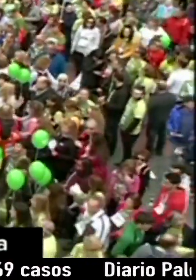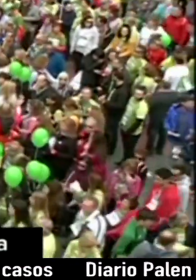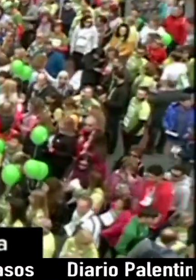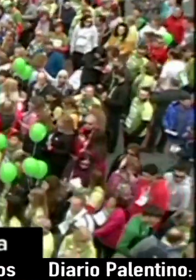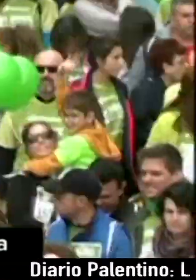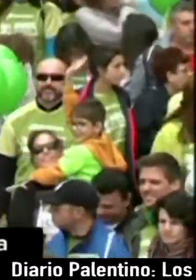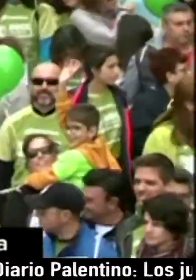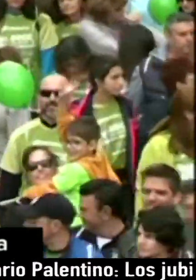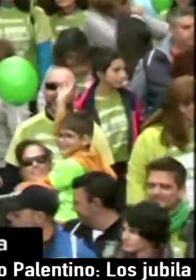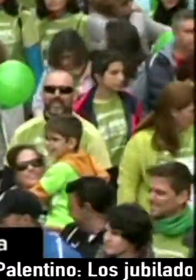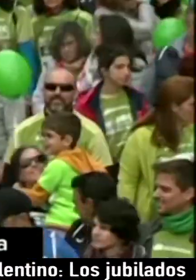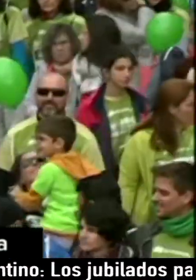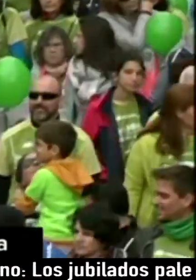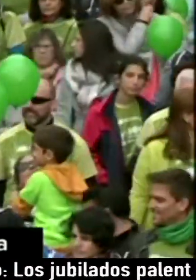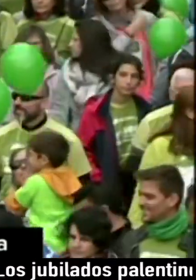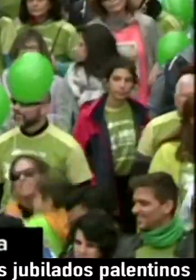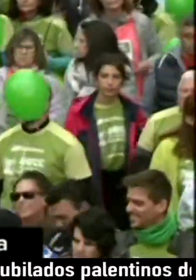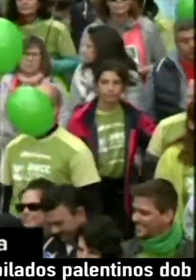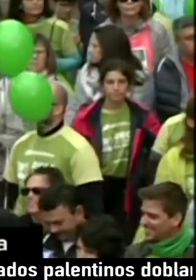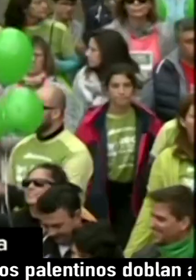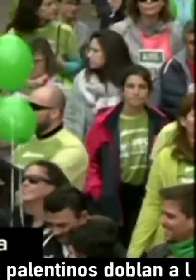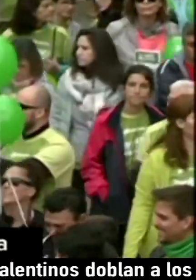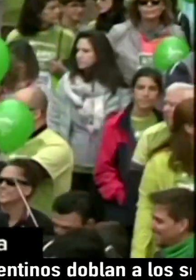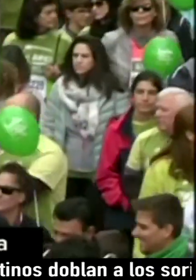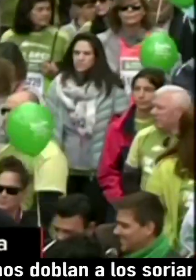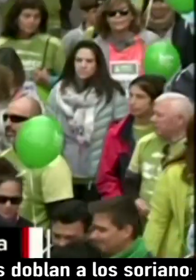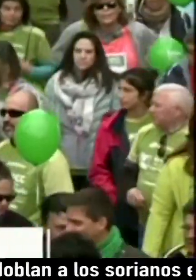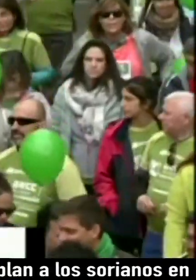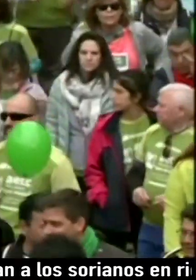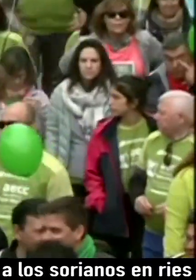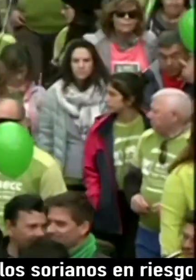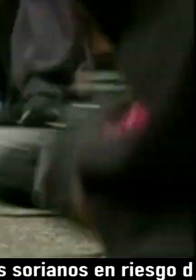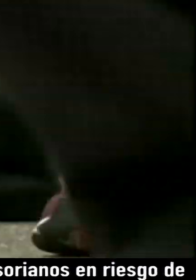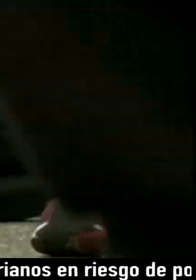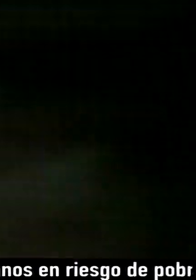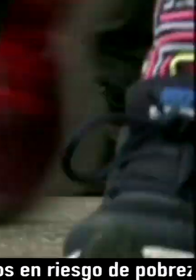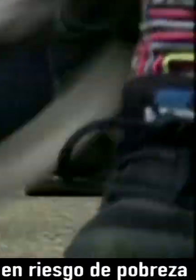esta marea solidaria que durante unas horas tiñe de verde las calles.